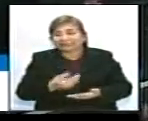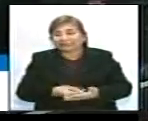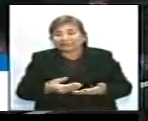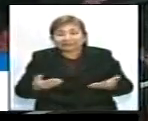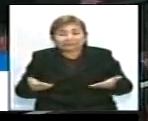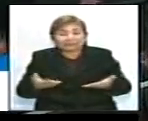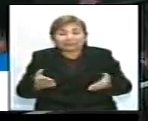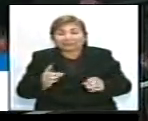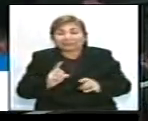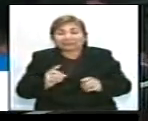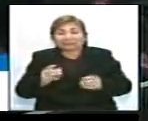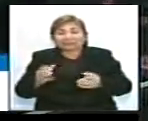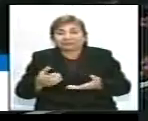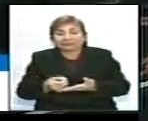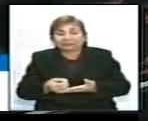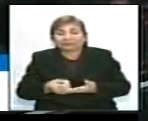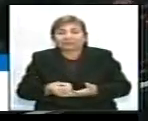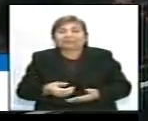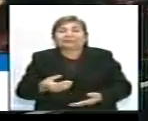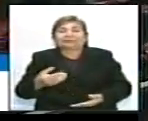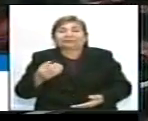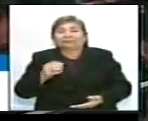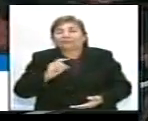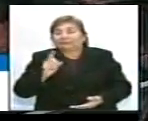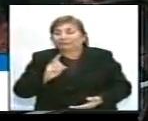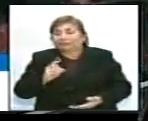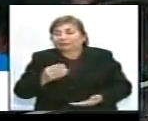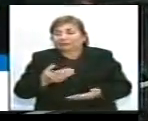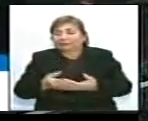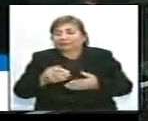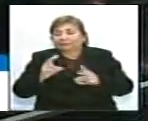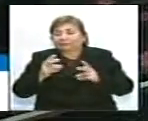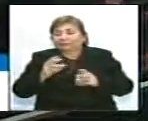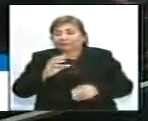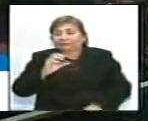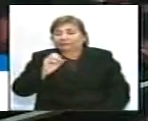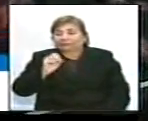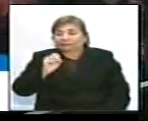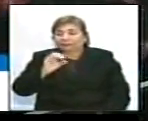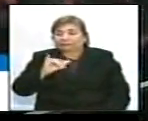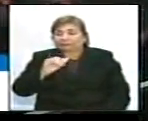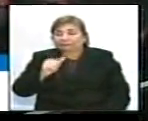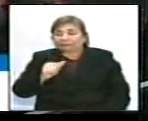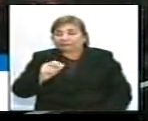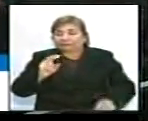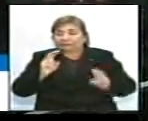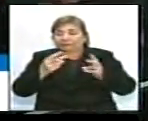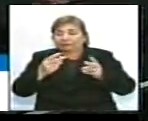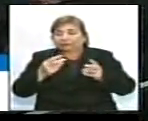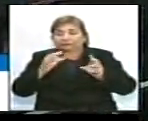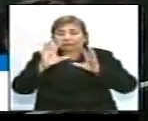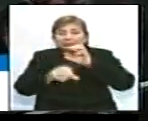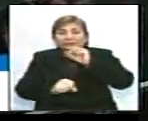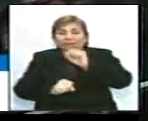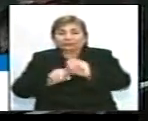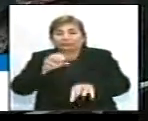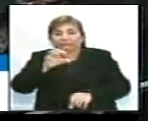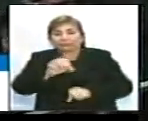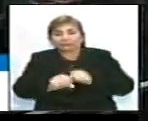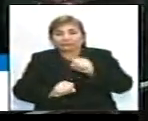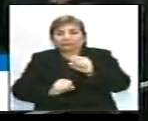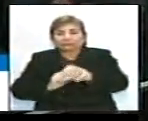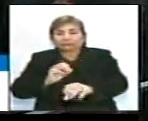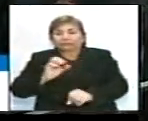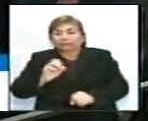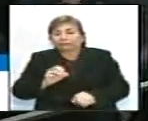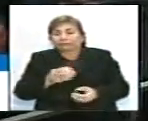donde no ha sido el tema de la palma aceitera, no ha sido el tema de la soya, sino ha sido el tema de las invasiones